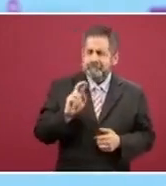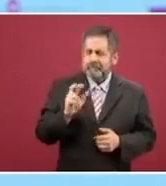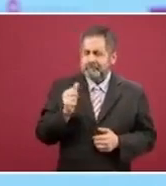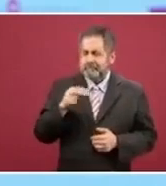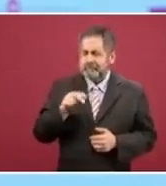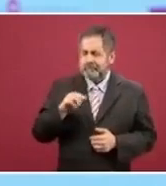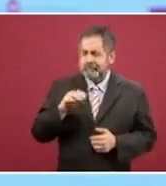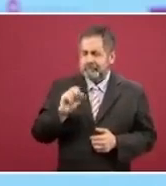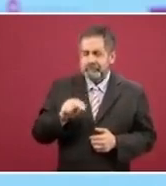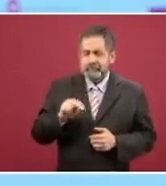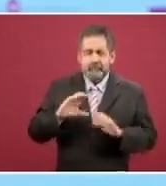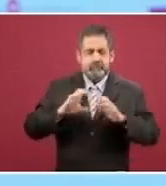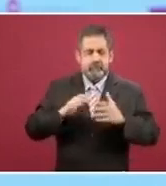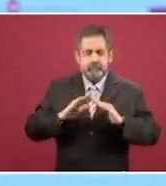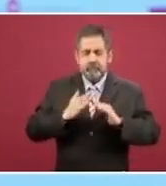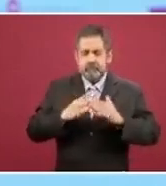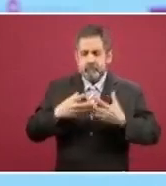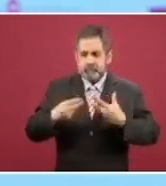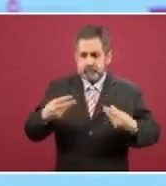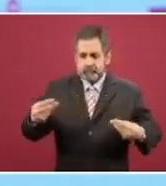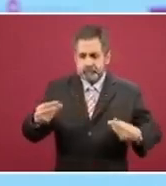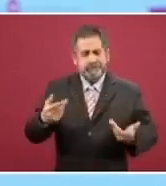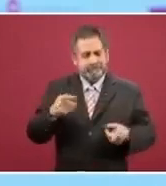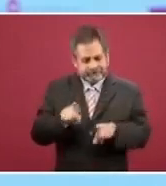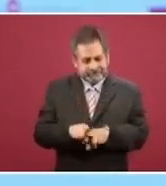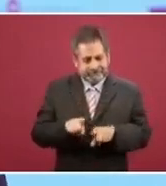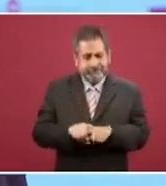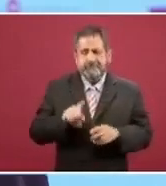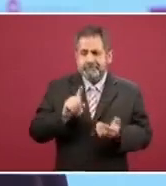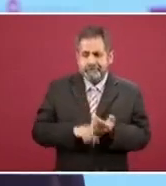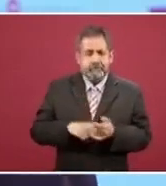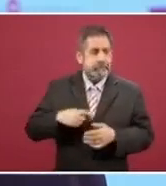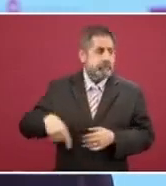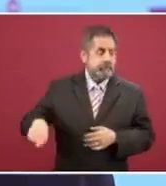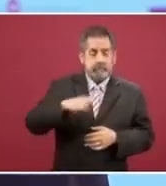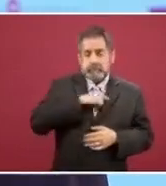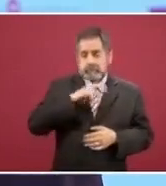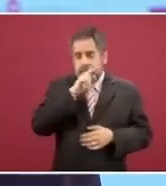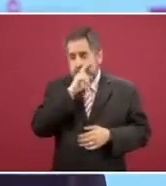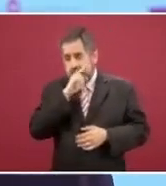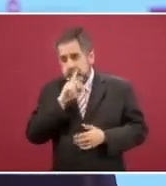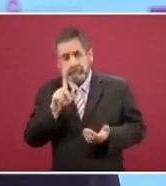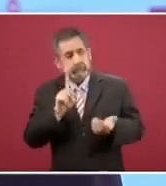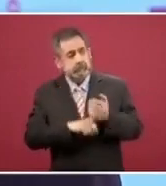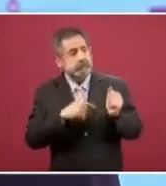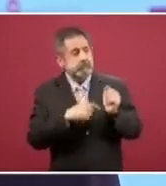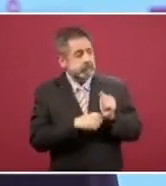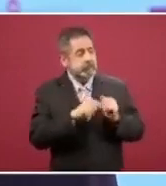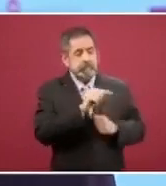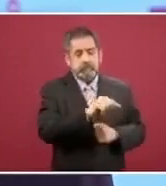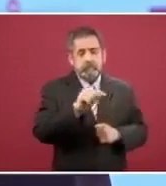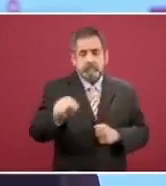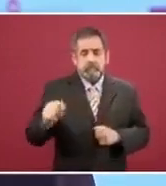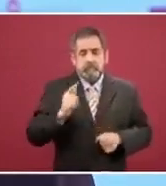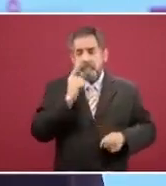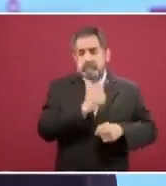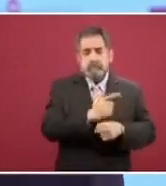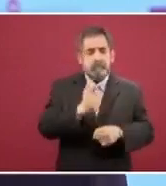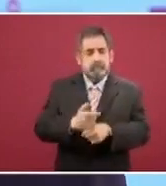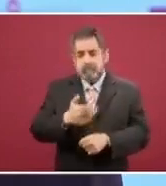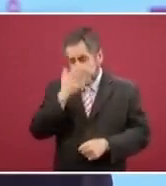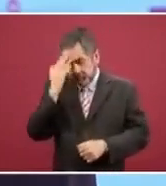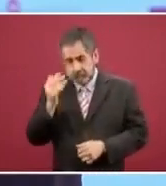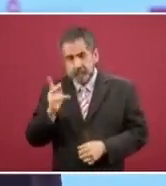sido directamente detectados. Esto tampoco debe preocuparnos, así funcionan las epidemias. Ocurrió